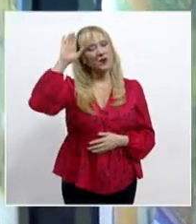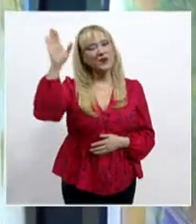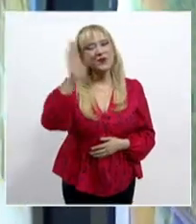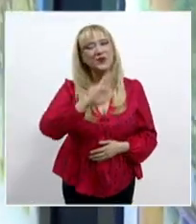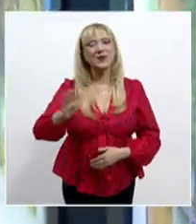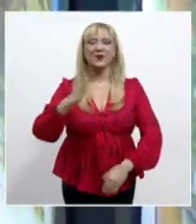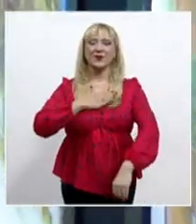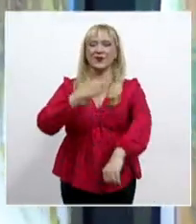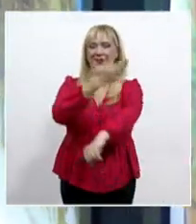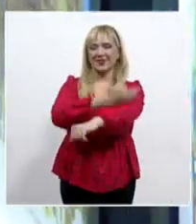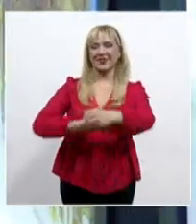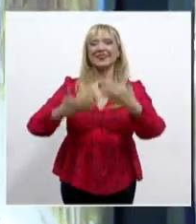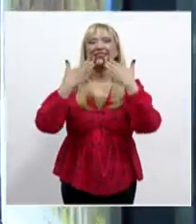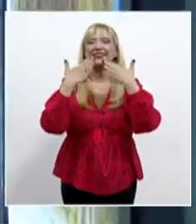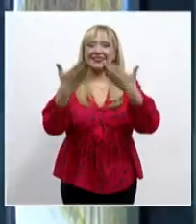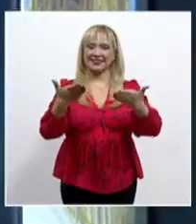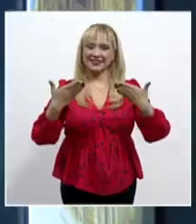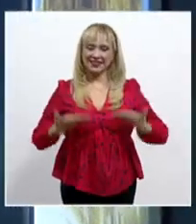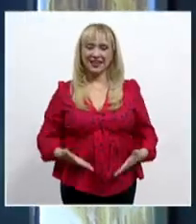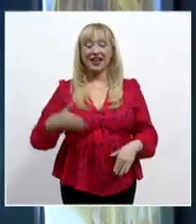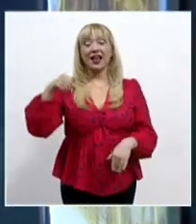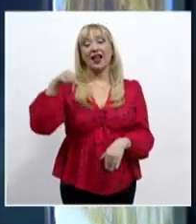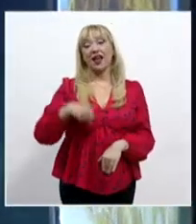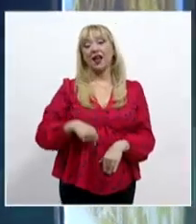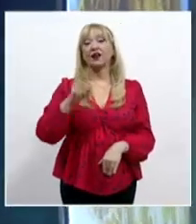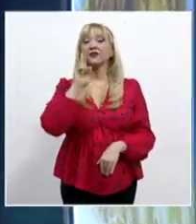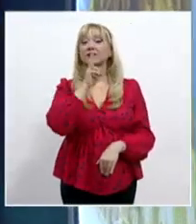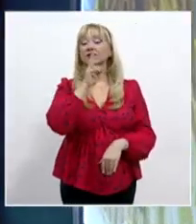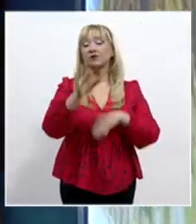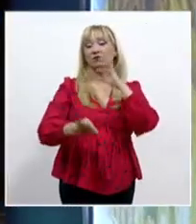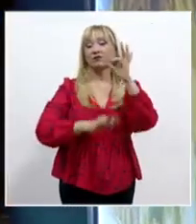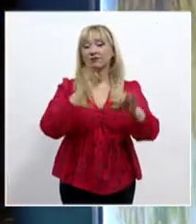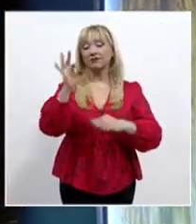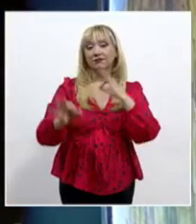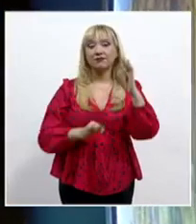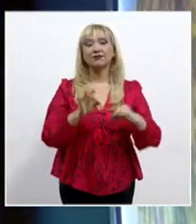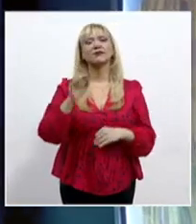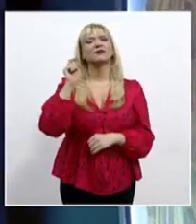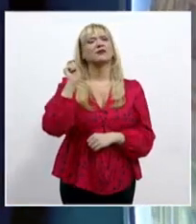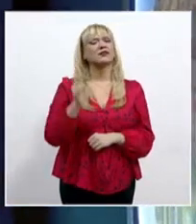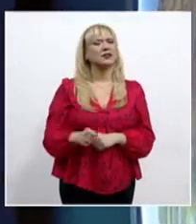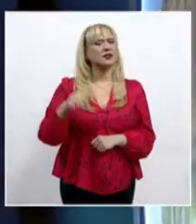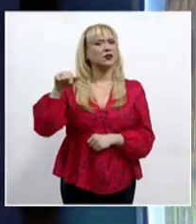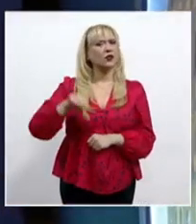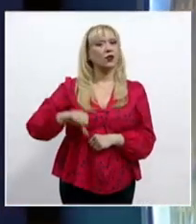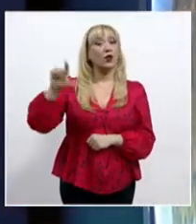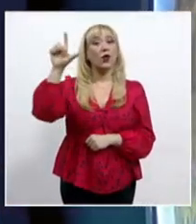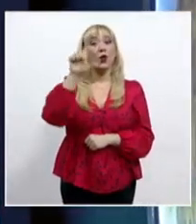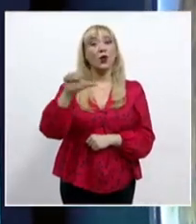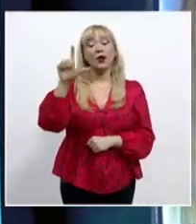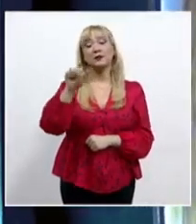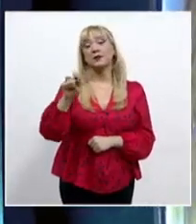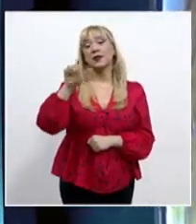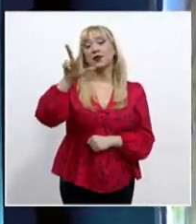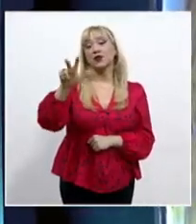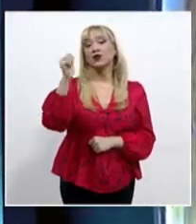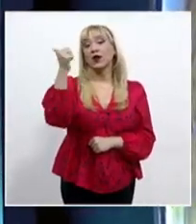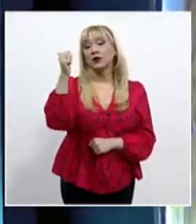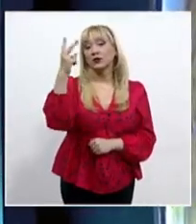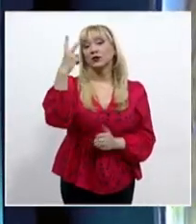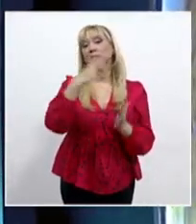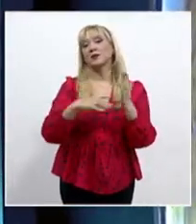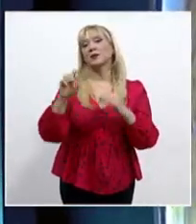Hola, ¿qué tal? Muy buenas tardes. Les damos la más cordial bienvenida a este espacio de noticias, corte informativo, hoy que es lunes 28 de agosto de